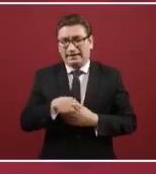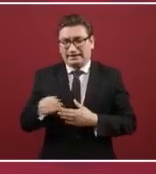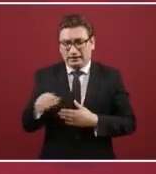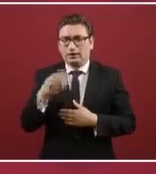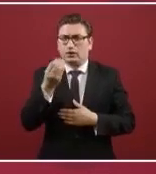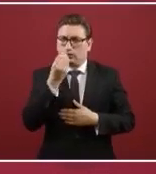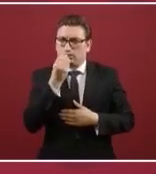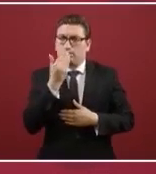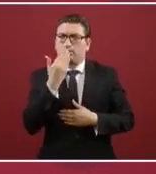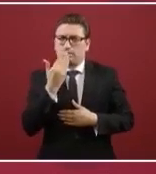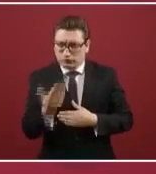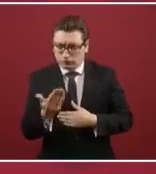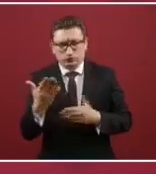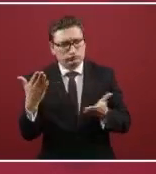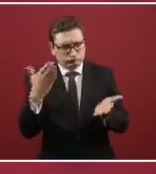alimentación,